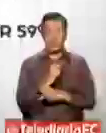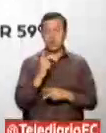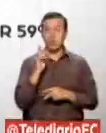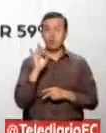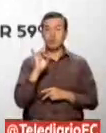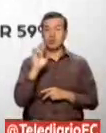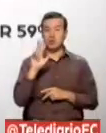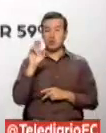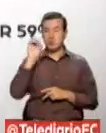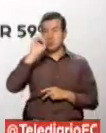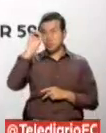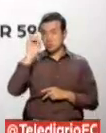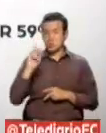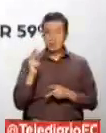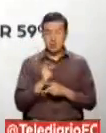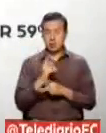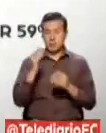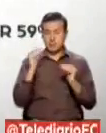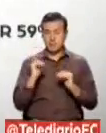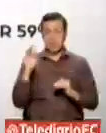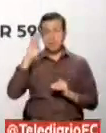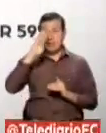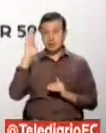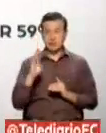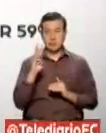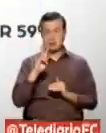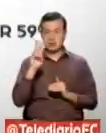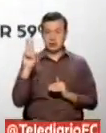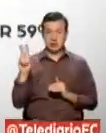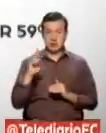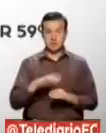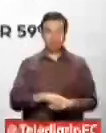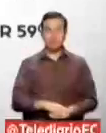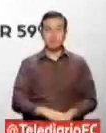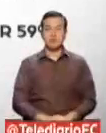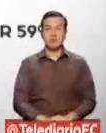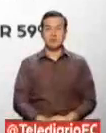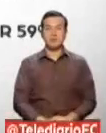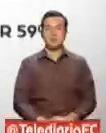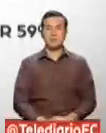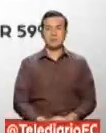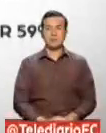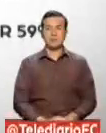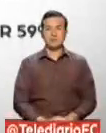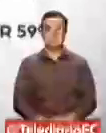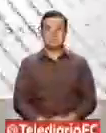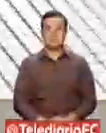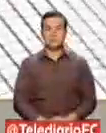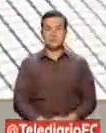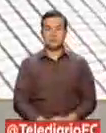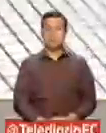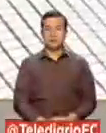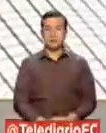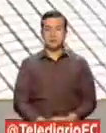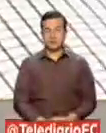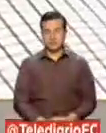un 83%, seguido de Brasil con el 62%. César García, Telediario.